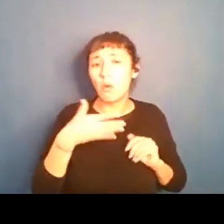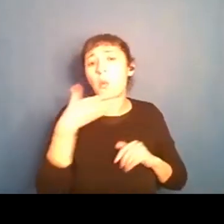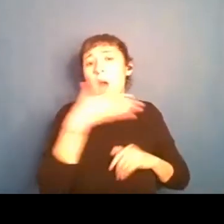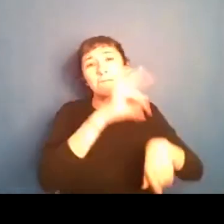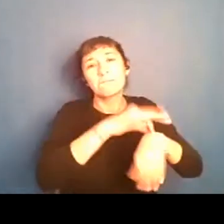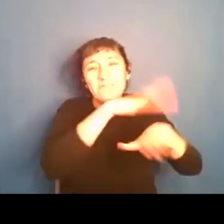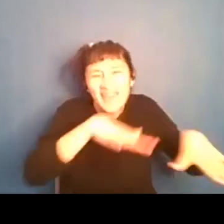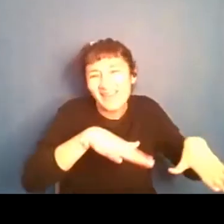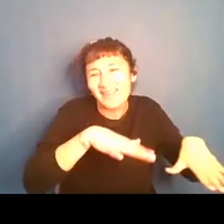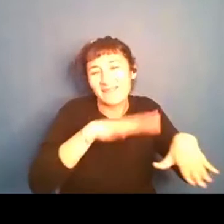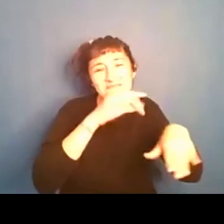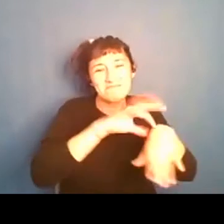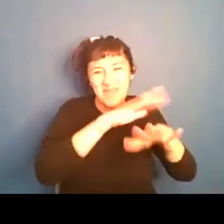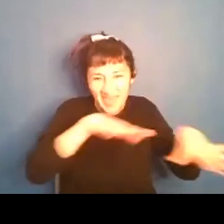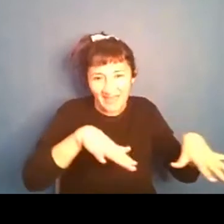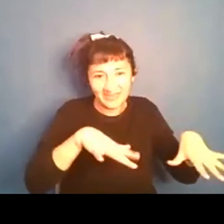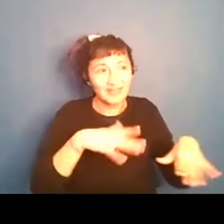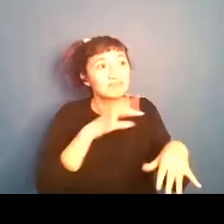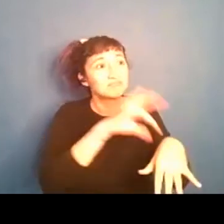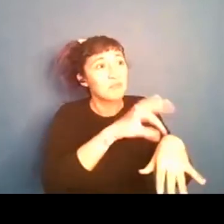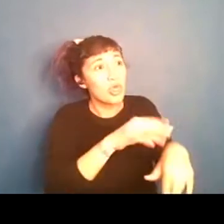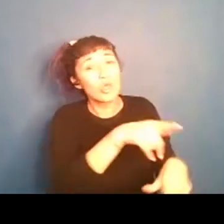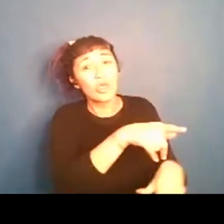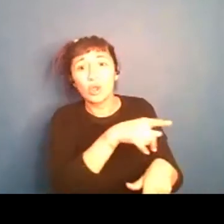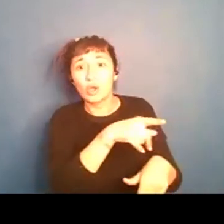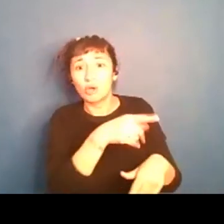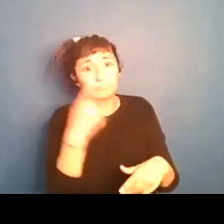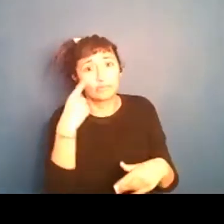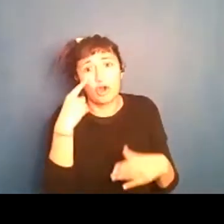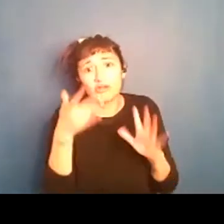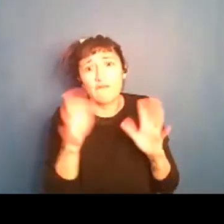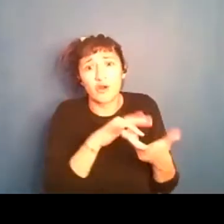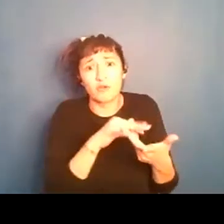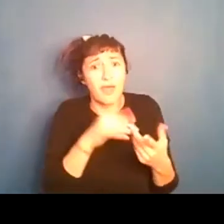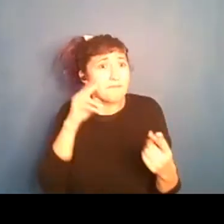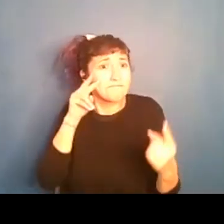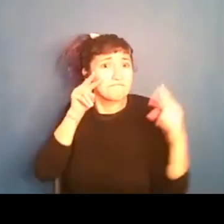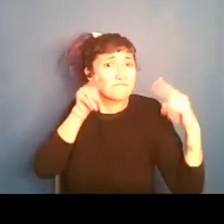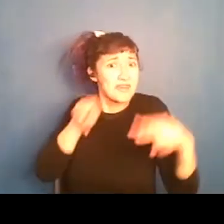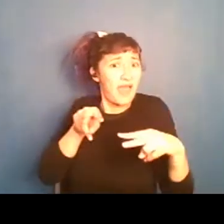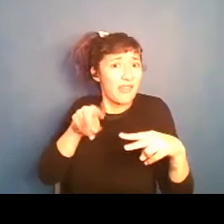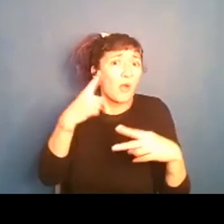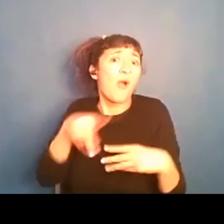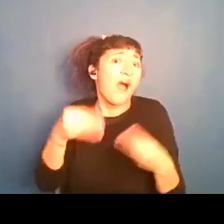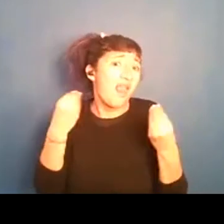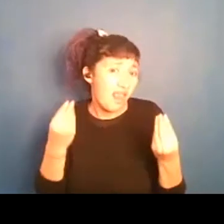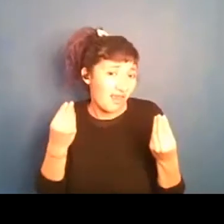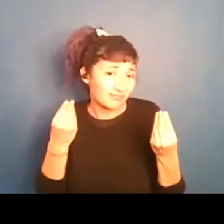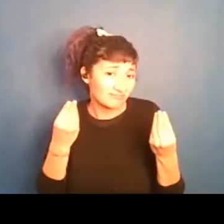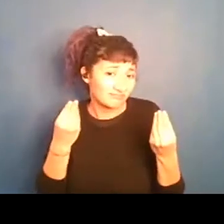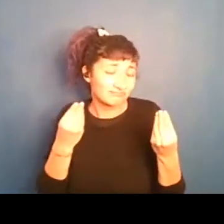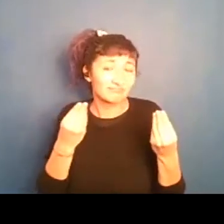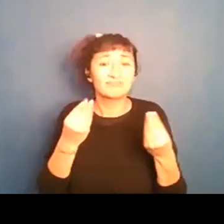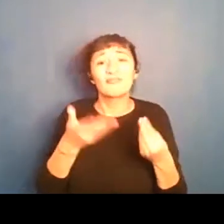un médico, donde obviamente conocen su propia perspectiva, que es la lengua oral es